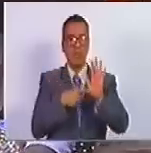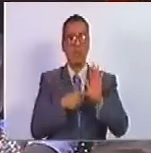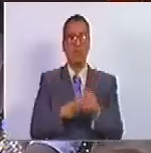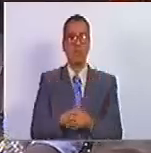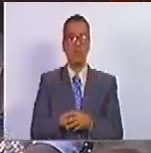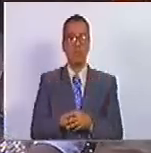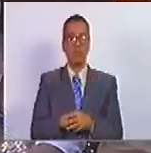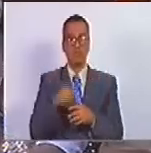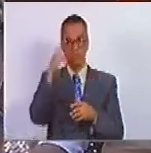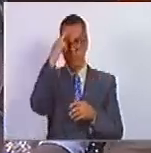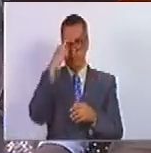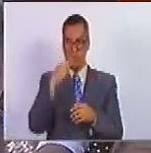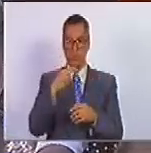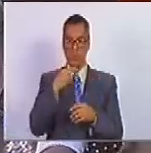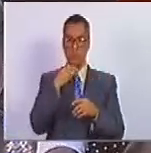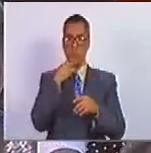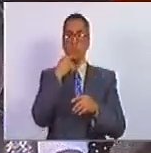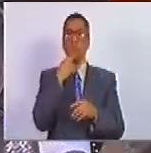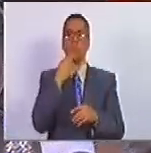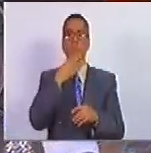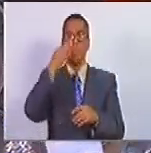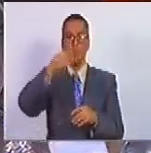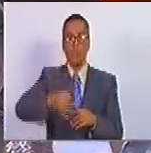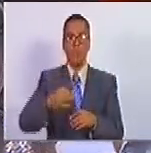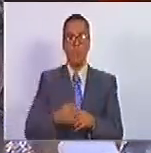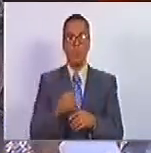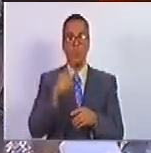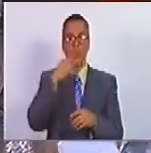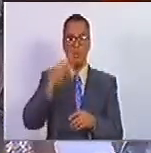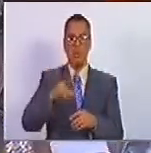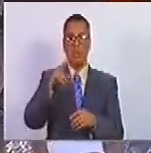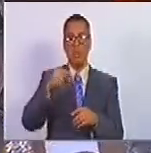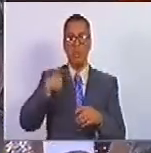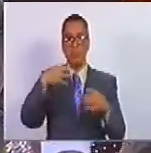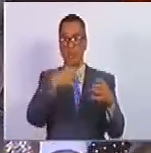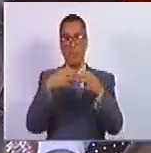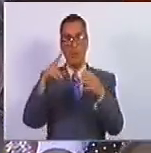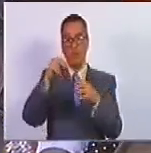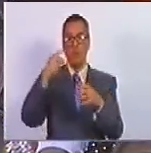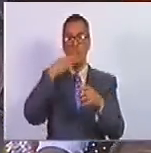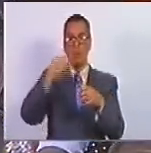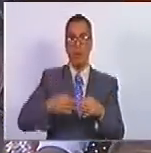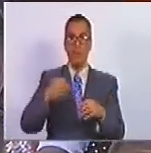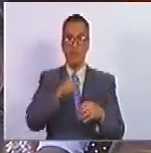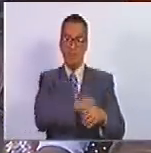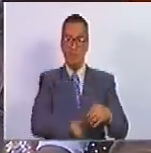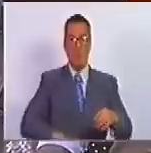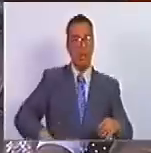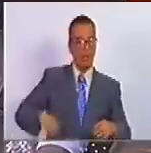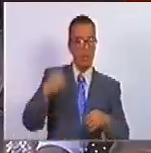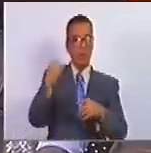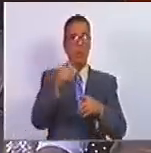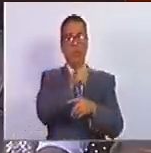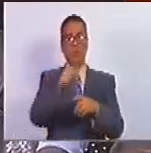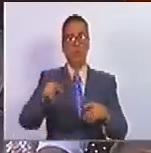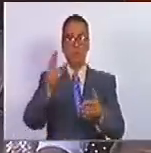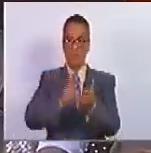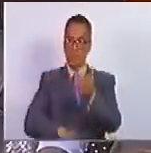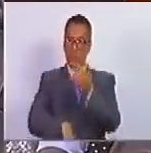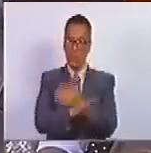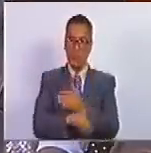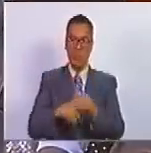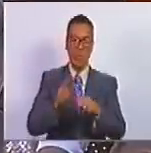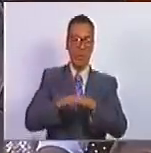con la frente en alto nuestra verdad. No es verdad que estemos en guerra, no es verdad que nos estemos muriendo de hambre, no es verdad que la gente huye de aquí